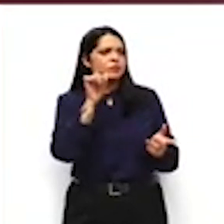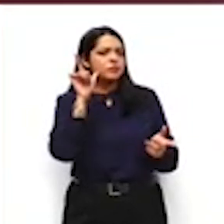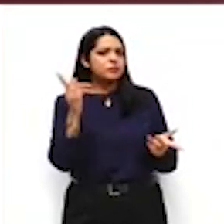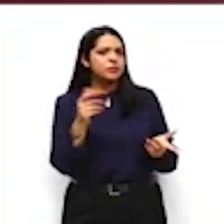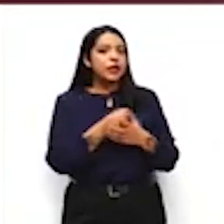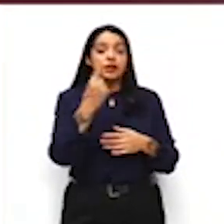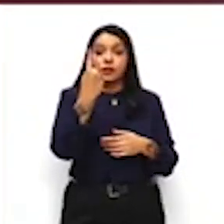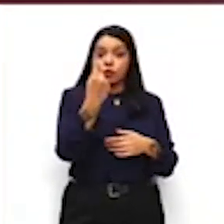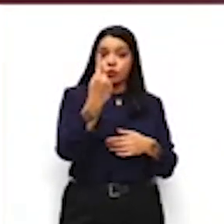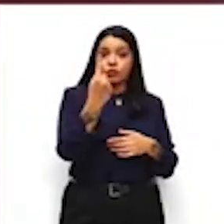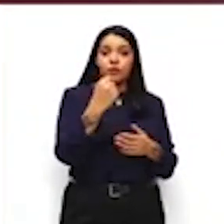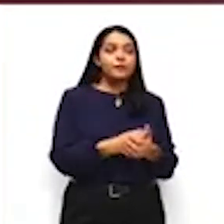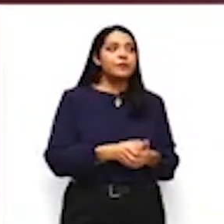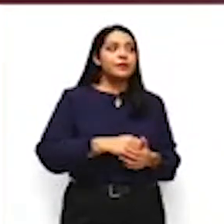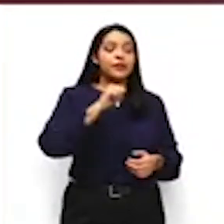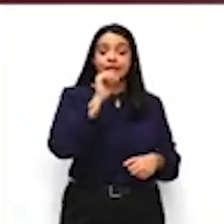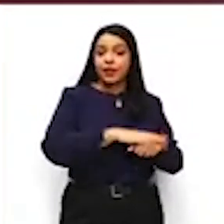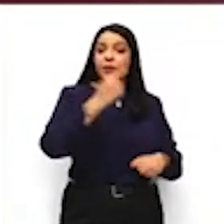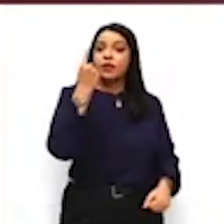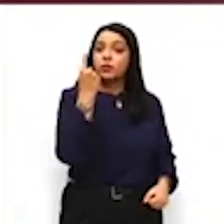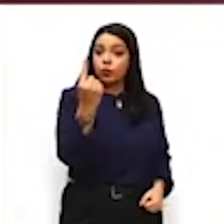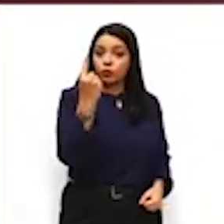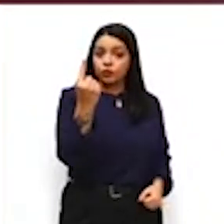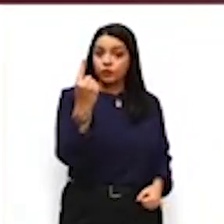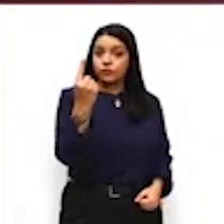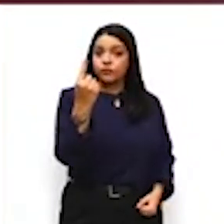que un